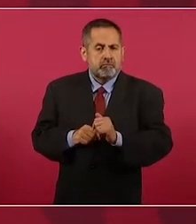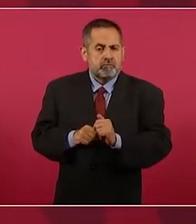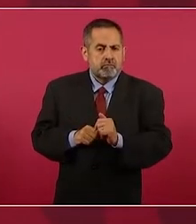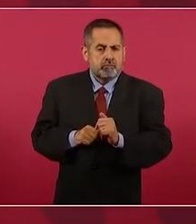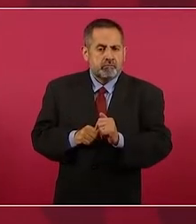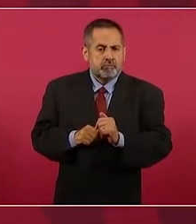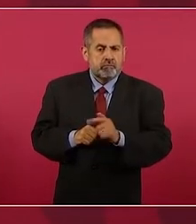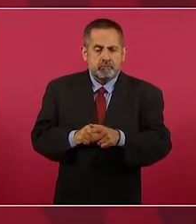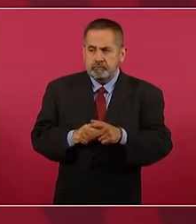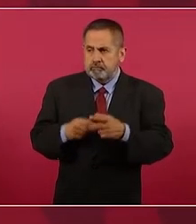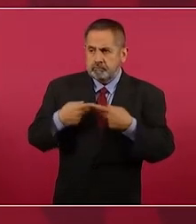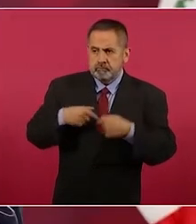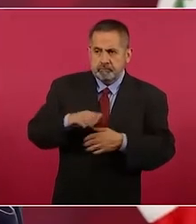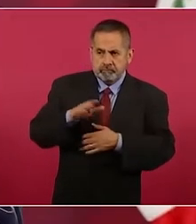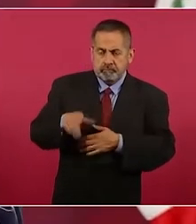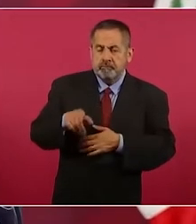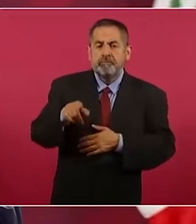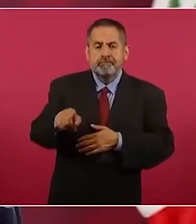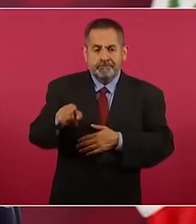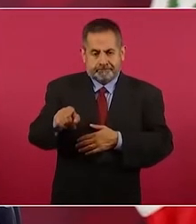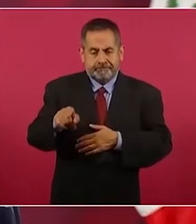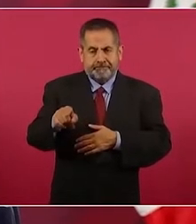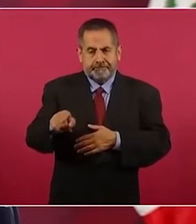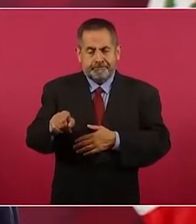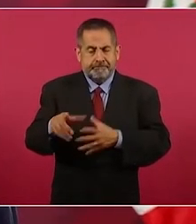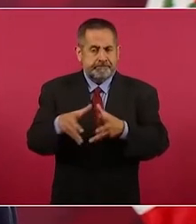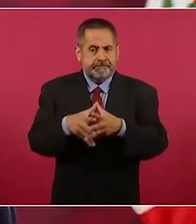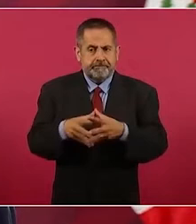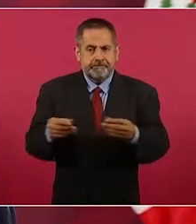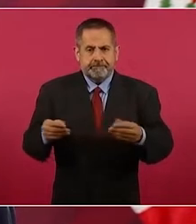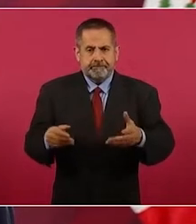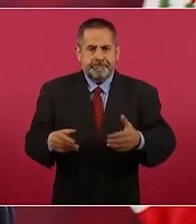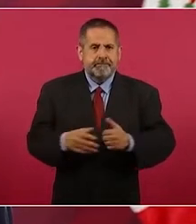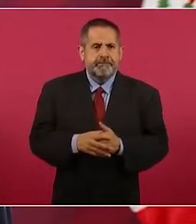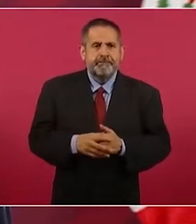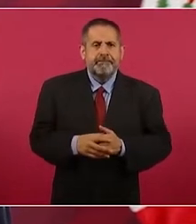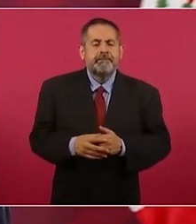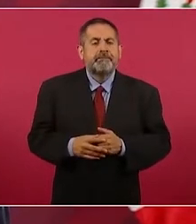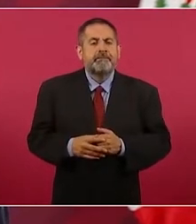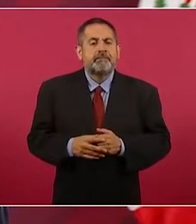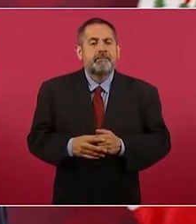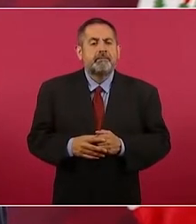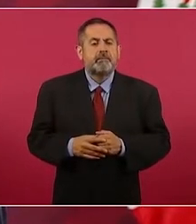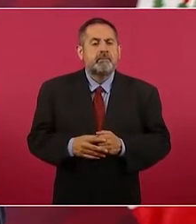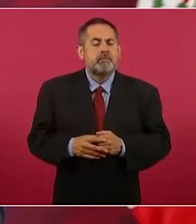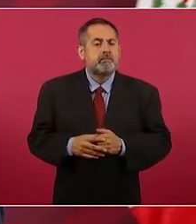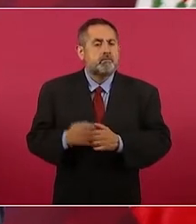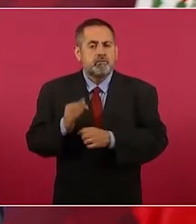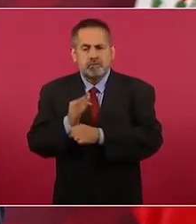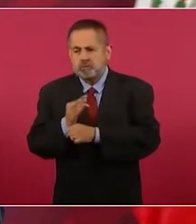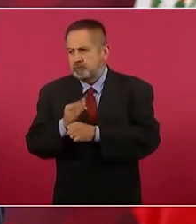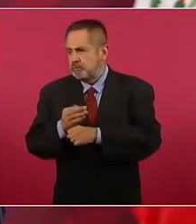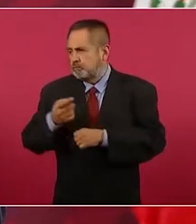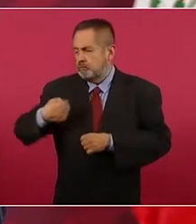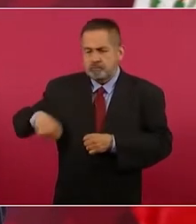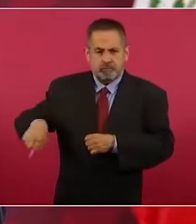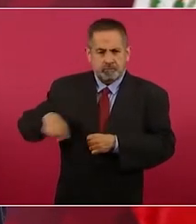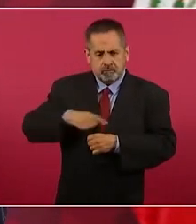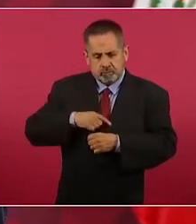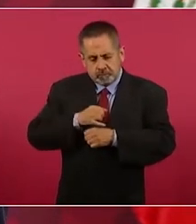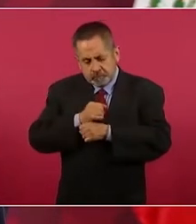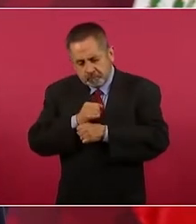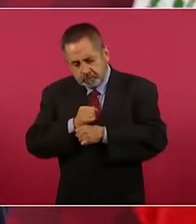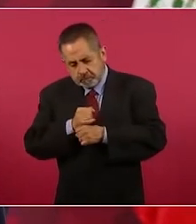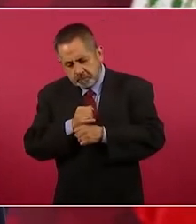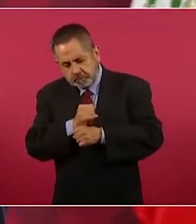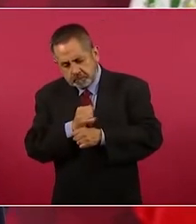una de las víctimas. Se está haciendo una investigación,